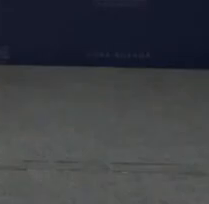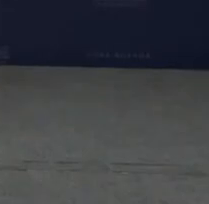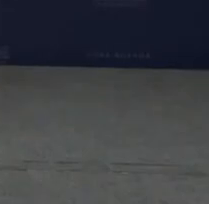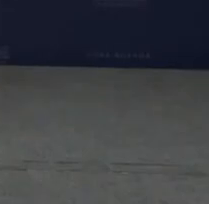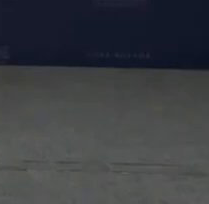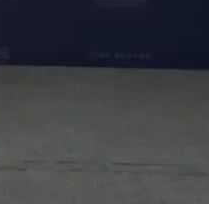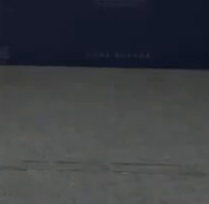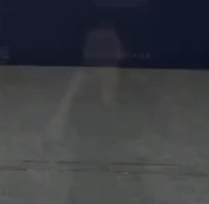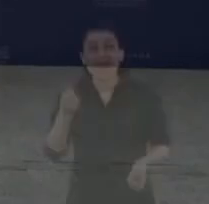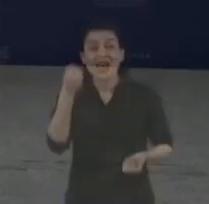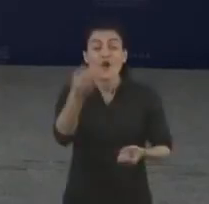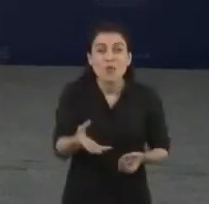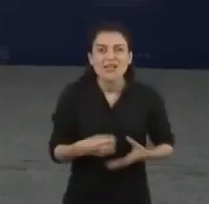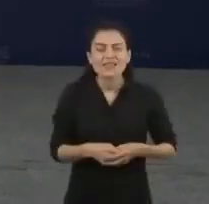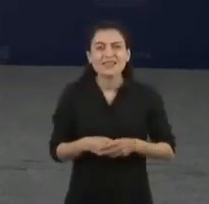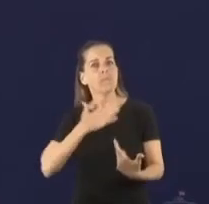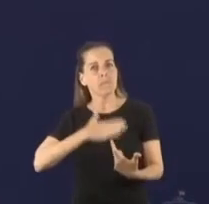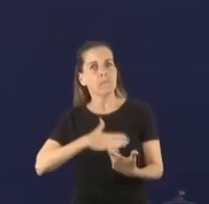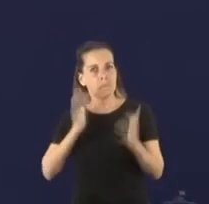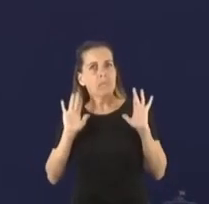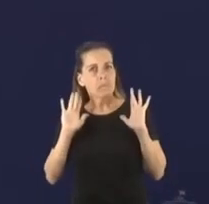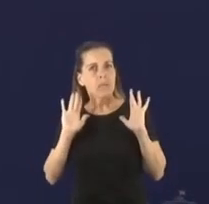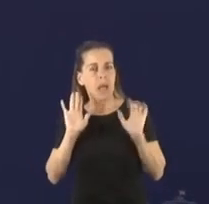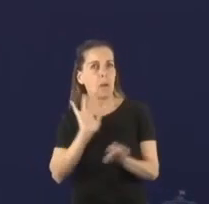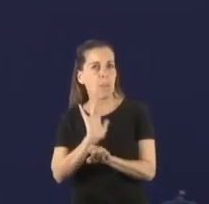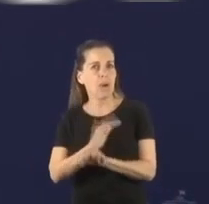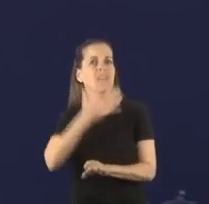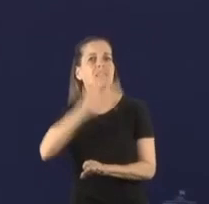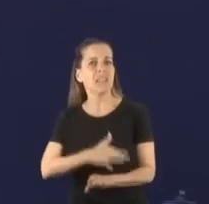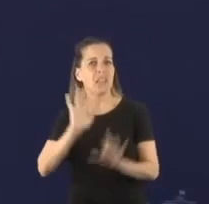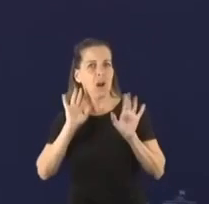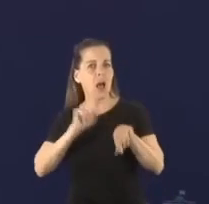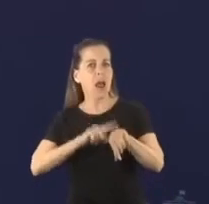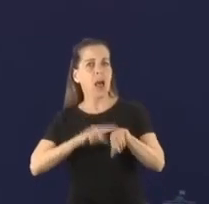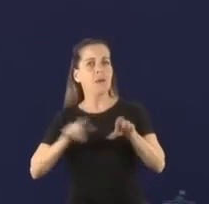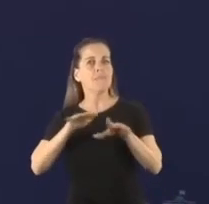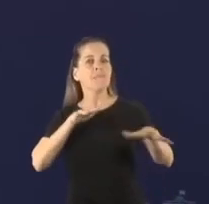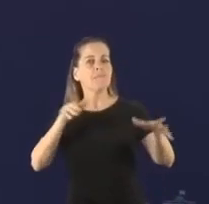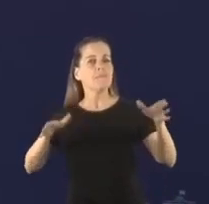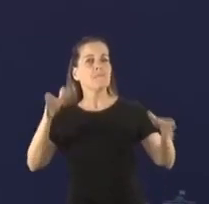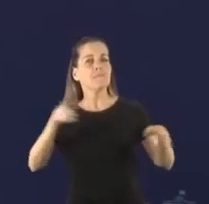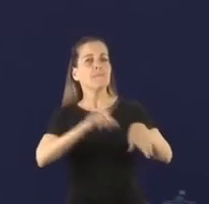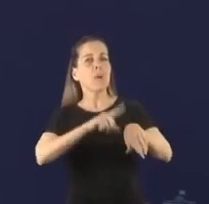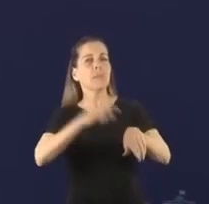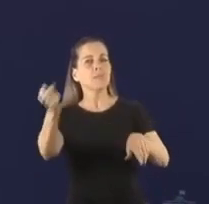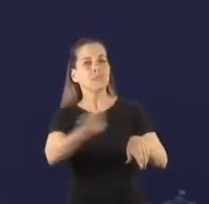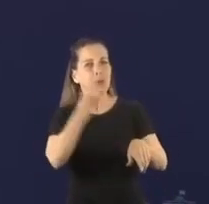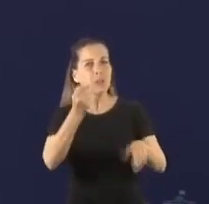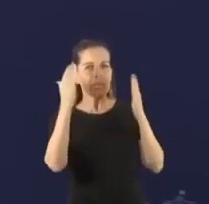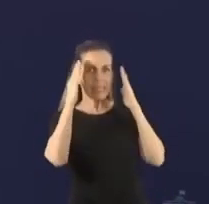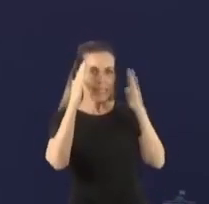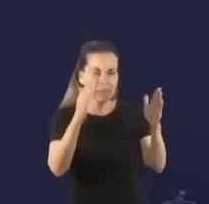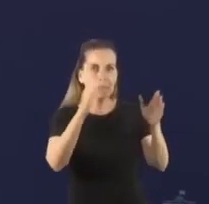Nos llena de satisfacción que se haya entendido que efectivamente llegó el tiempo del ciudadano y no de, o quedó